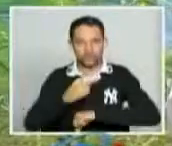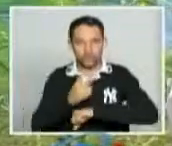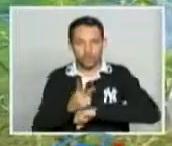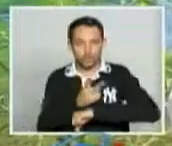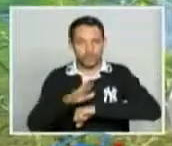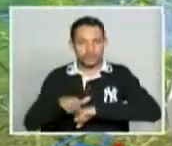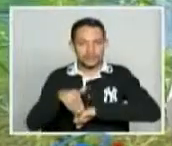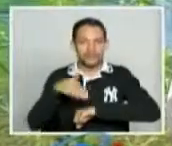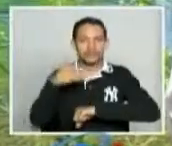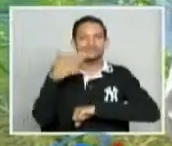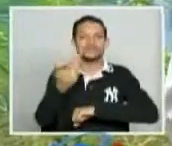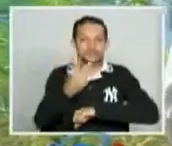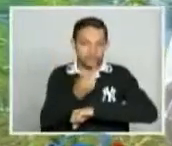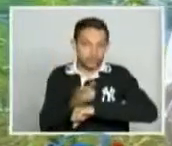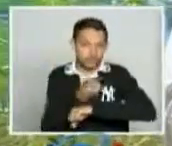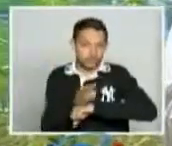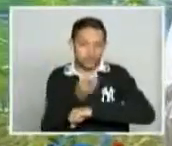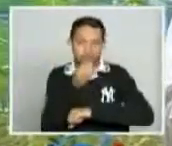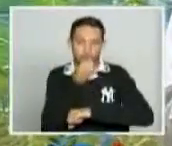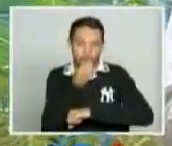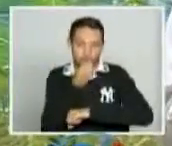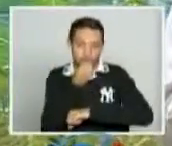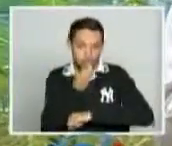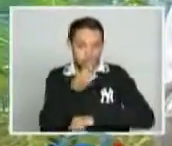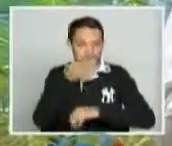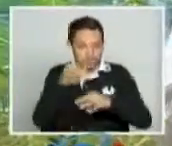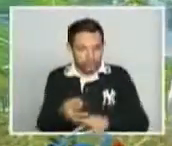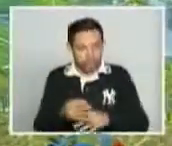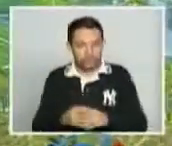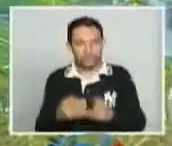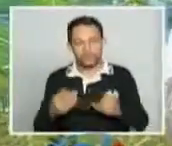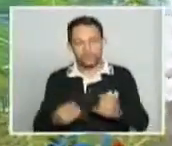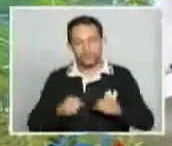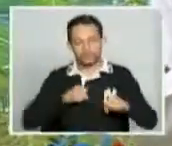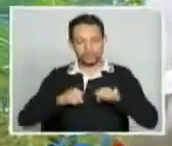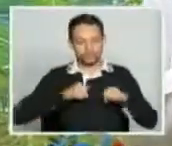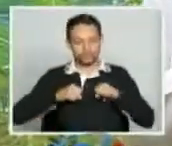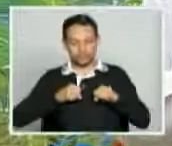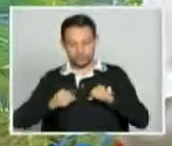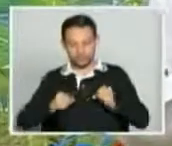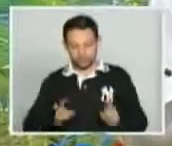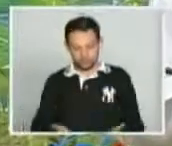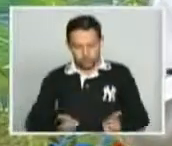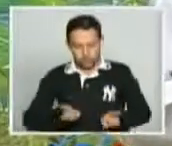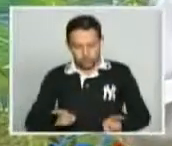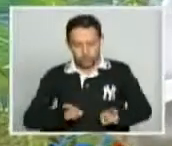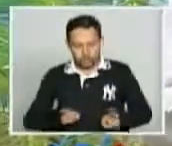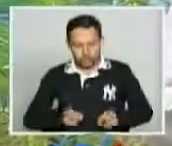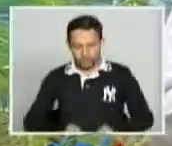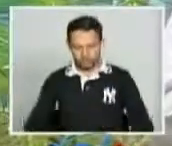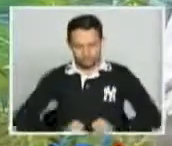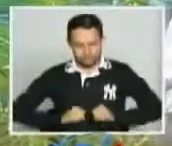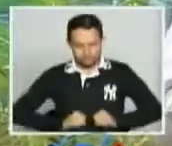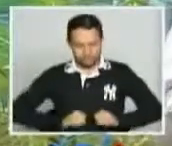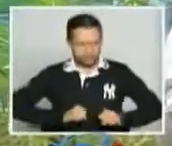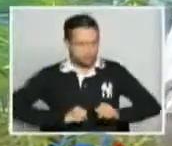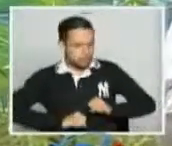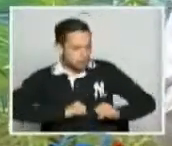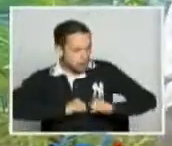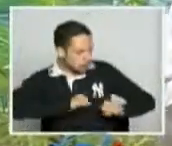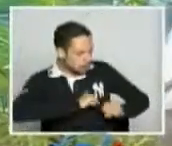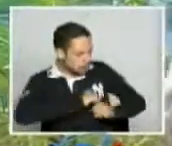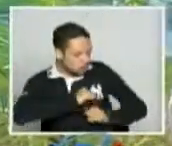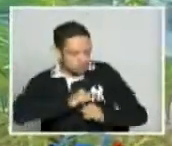ingerir cualquier líquido o cualquier alimento y ya el cuerpo se impregna de esa energía, de ese